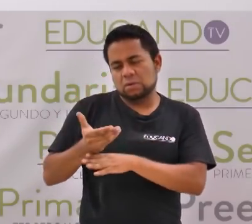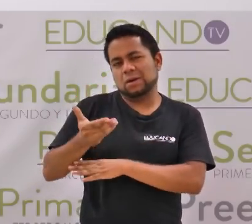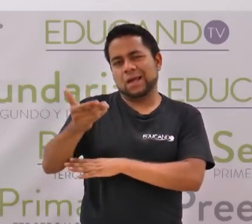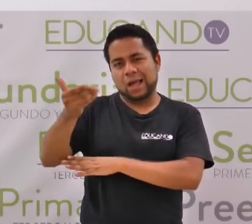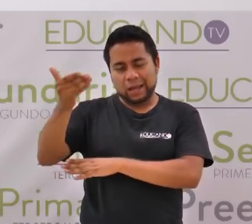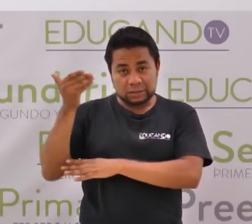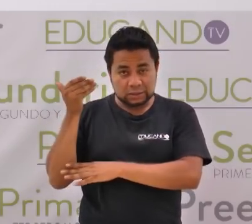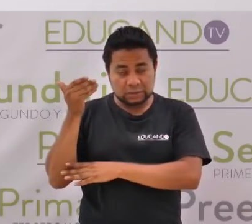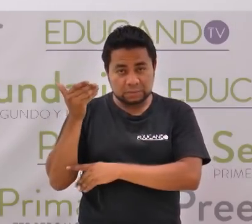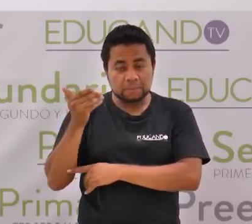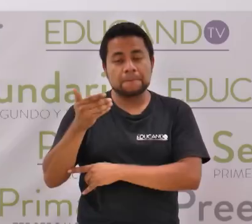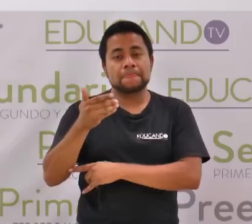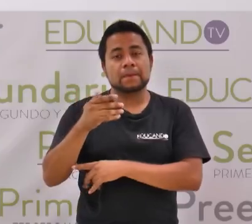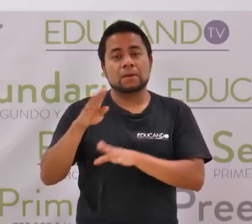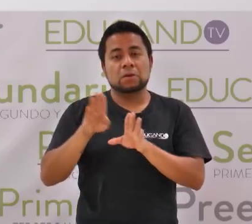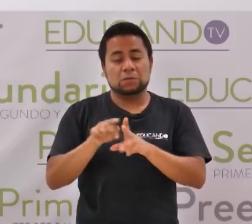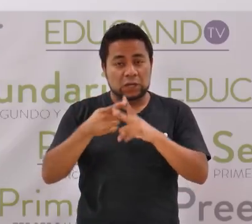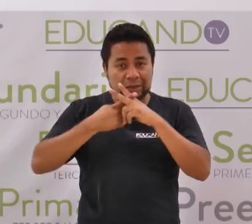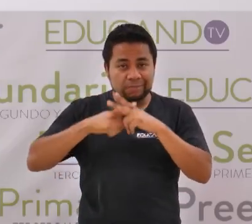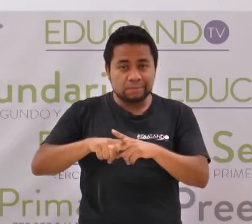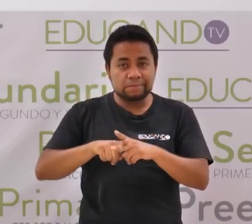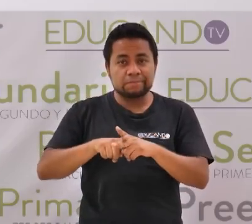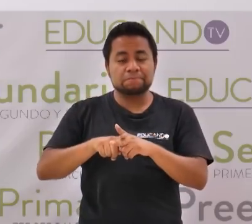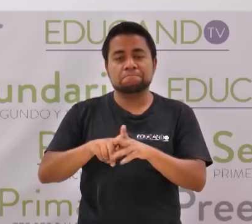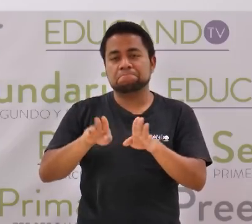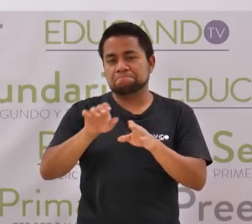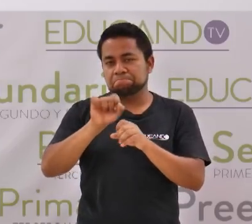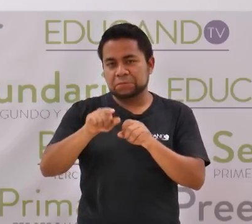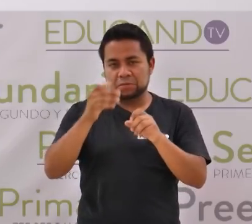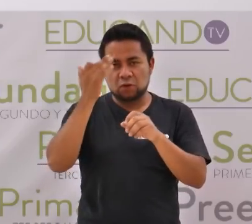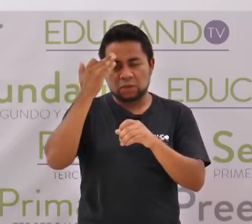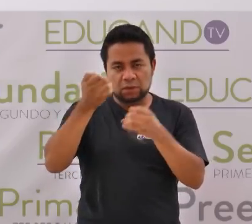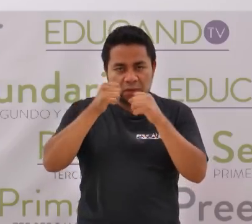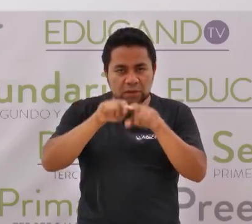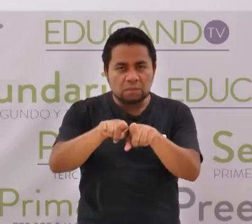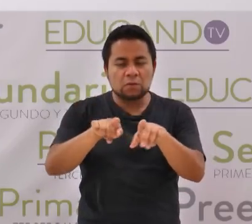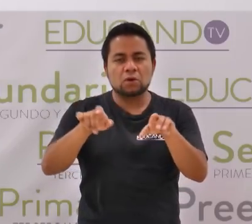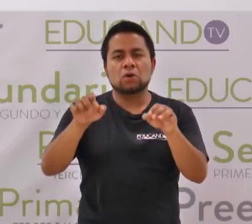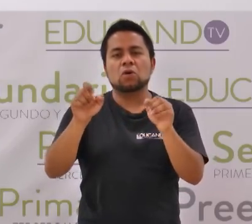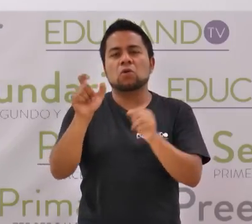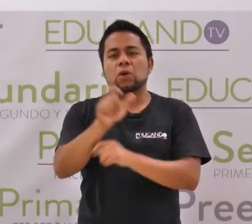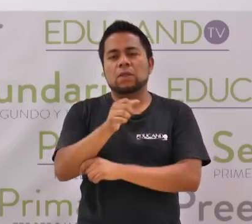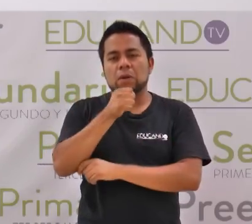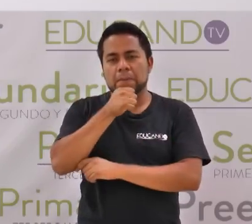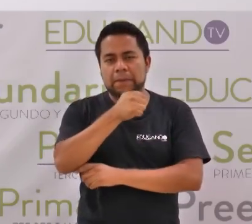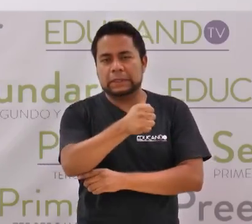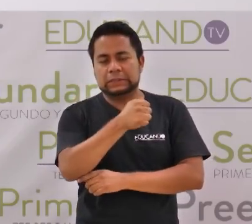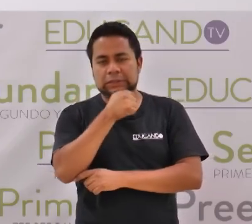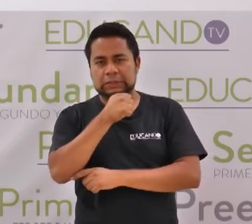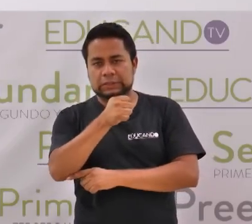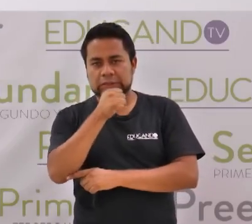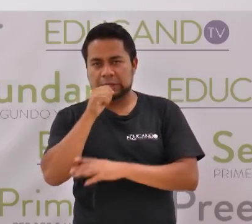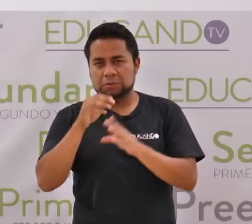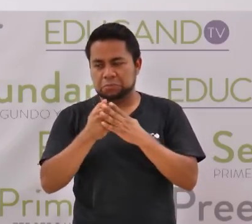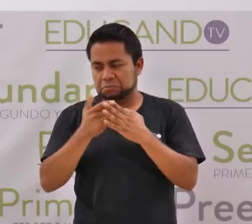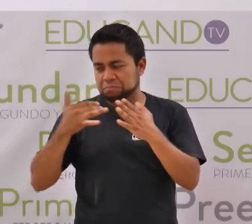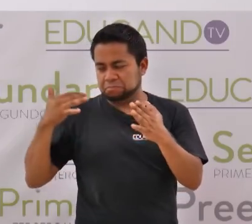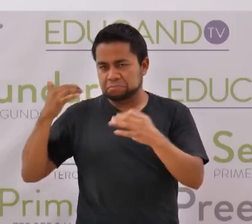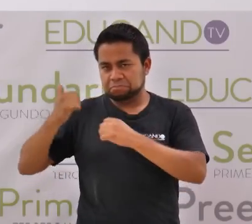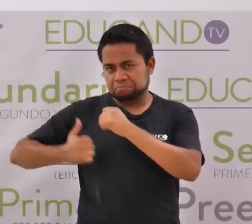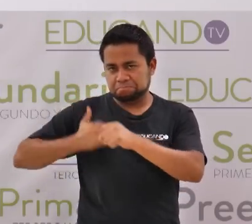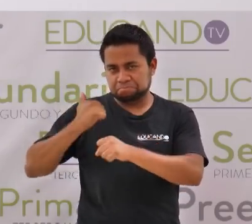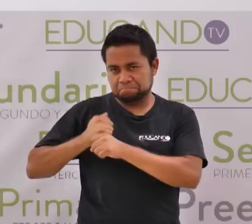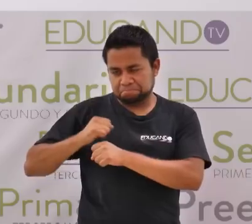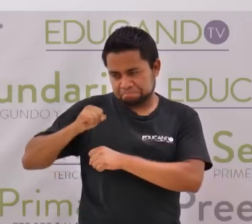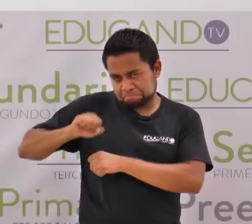época y que había nacido en paralelo con la prensa, porque en estos años, en los últimos años